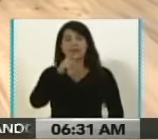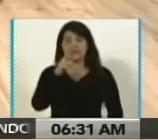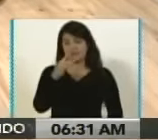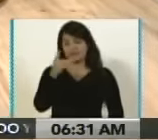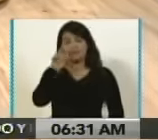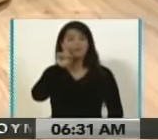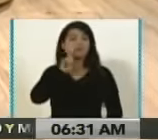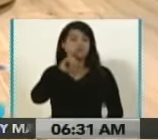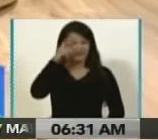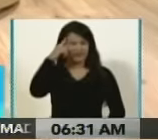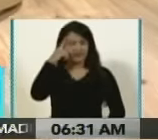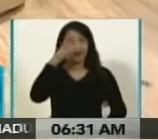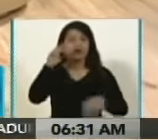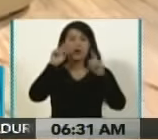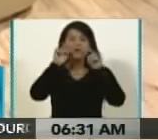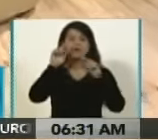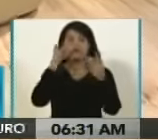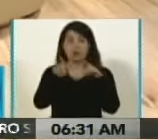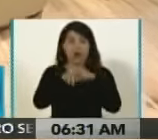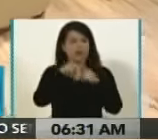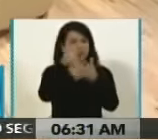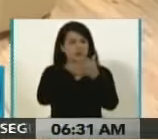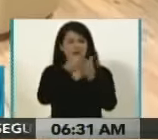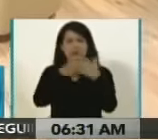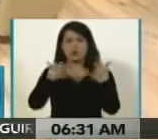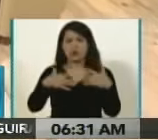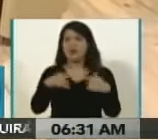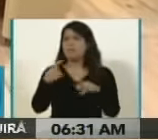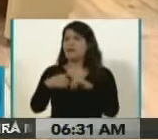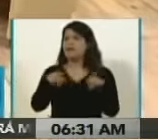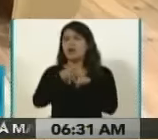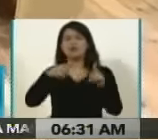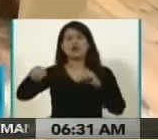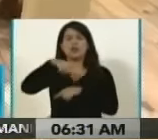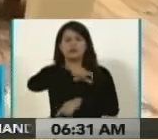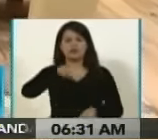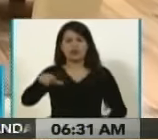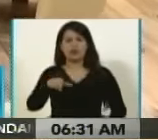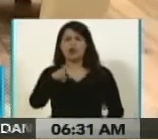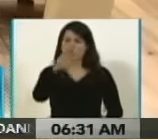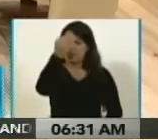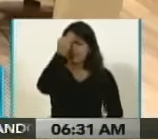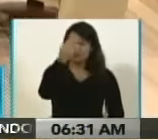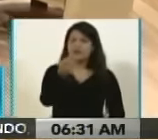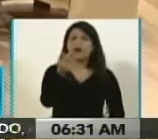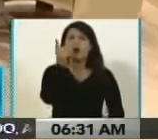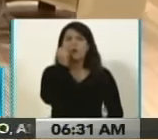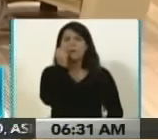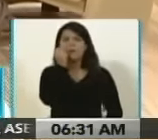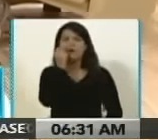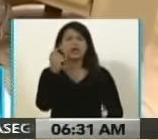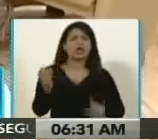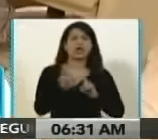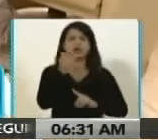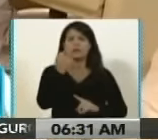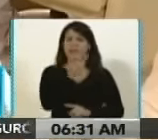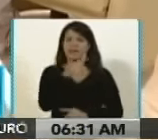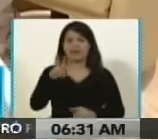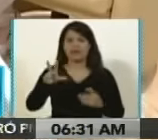digamos, fundamental, así como el resto de sus compañeros, como usted también. ¿Pensaban ustedes lograr lo que se logró ese 23 de